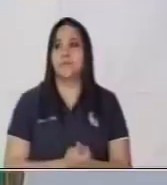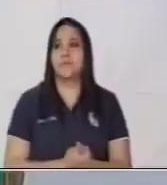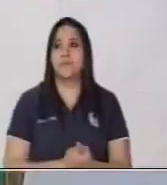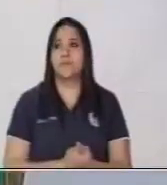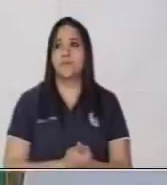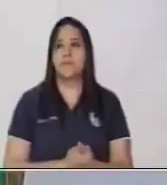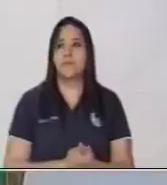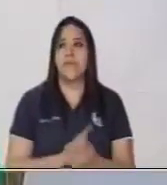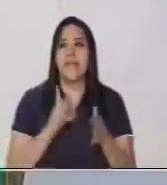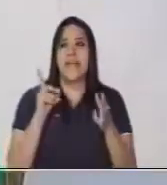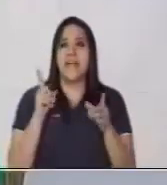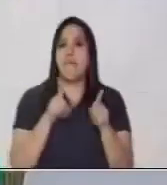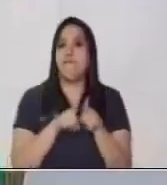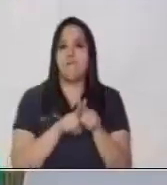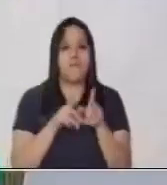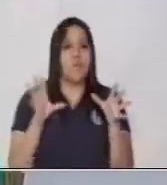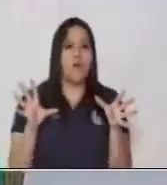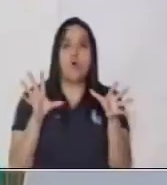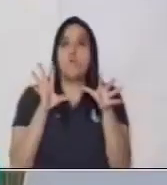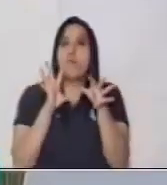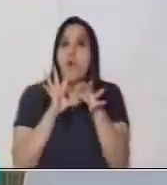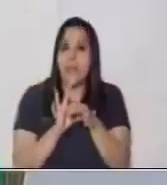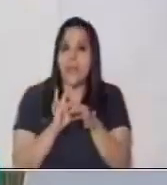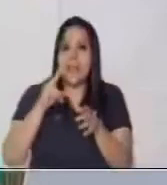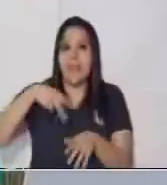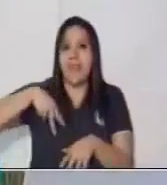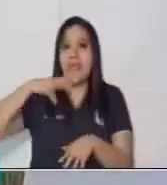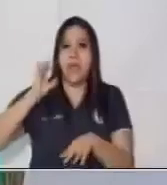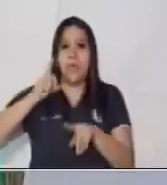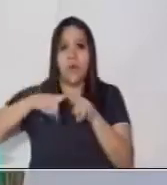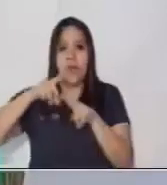funciona como un nexo dentro de un